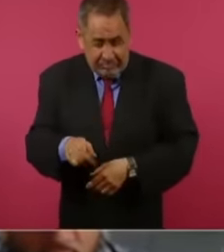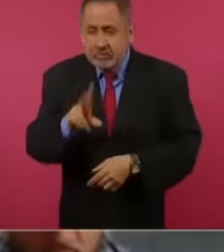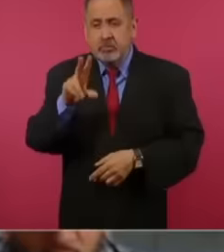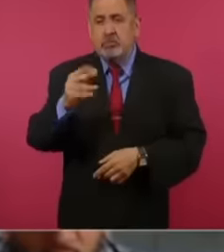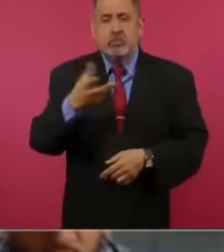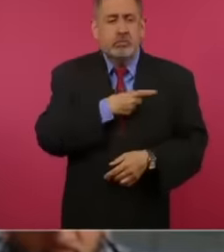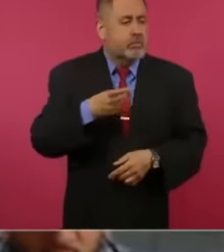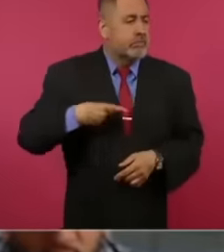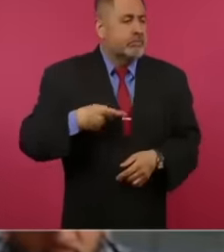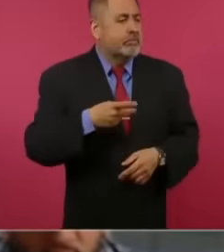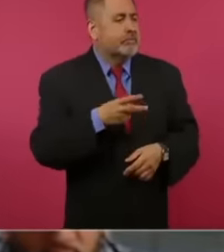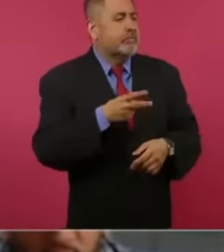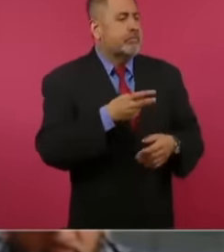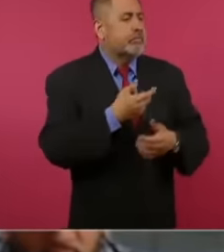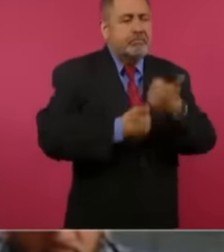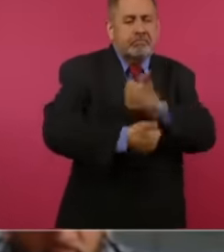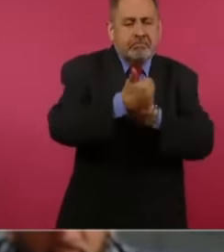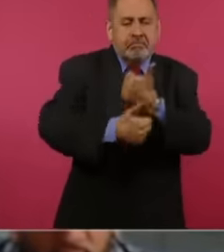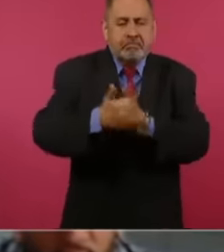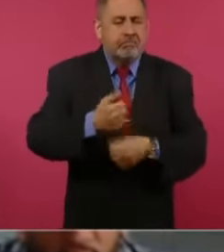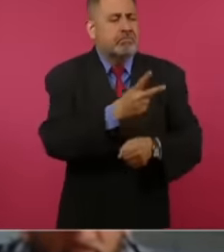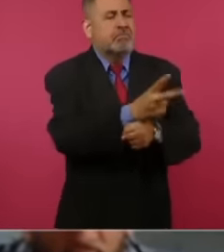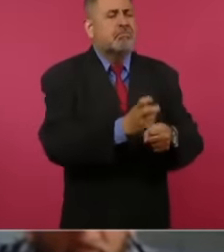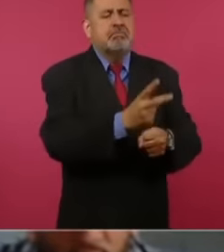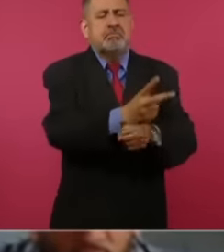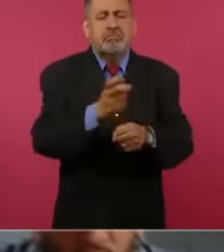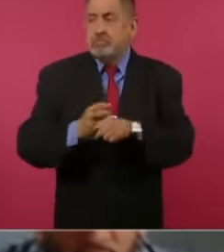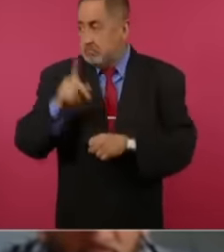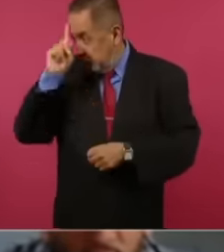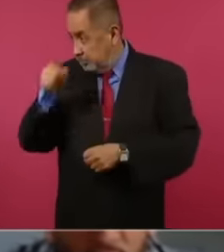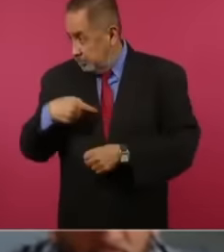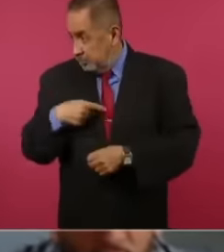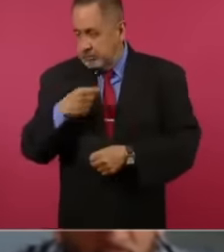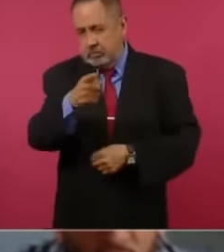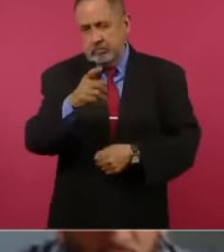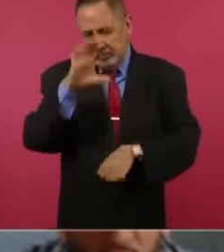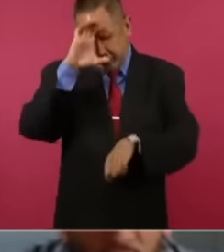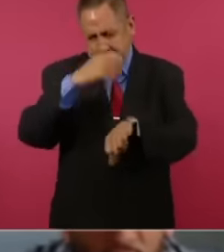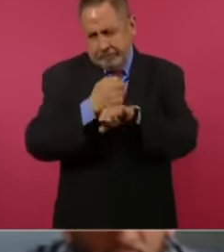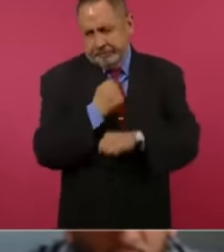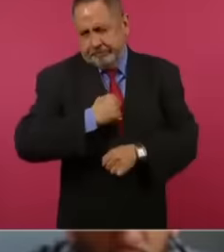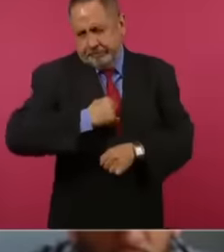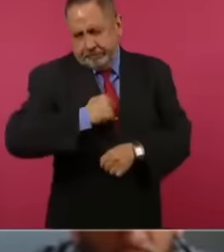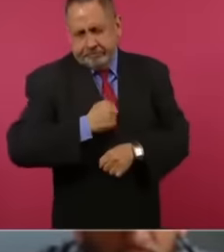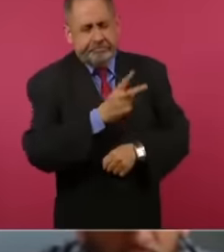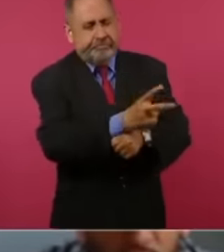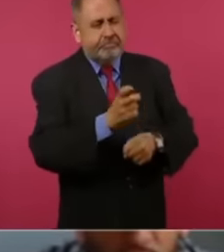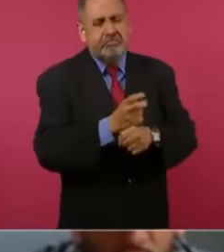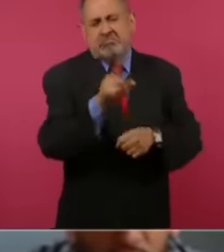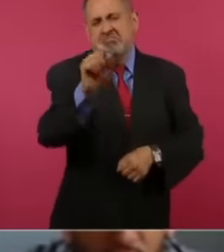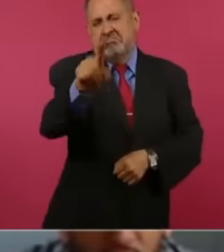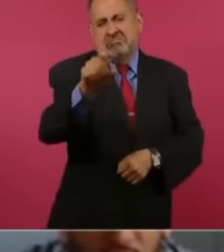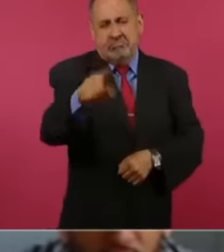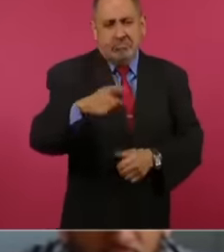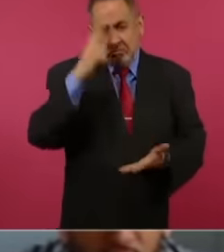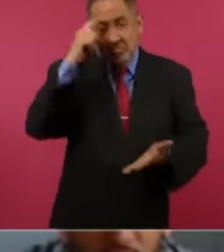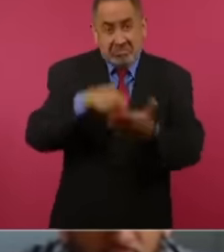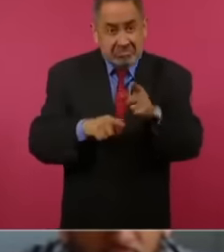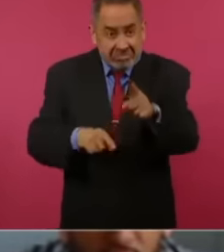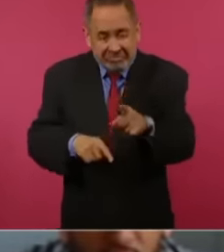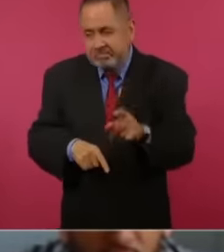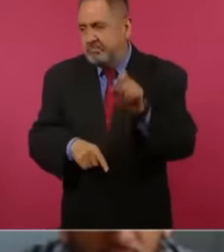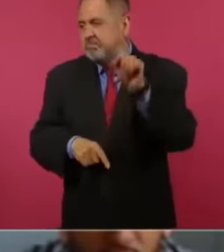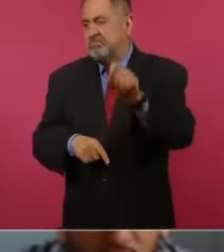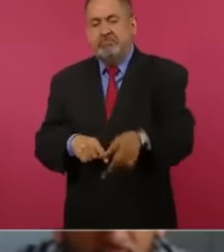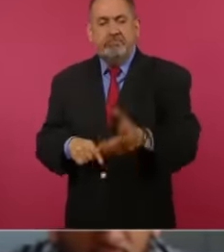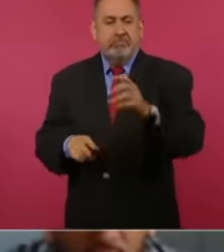licitaciones, invite a los que le recomiendan o a sus compas, que eso es lo que hace el gobierno. Yo no creía que se iba a hacer acá, pero